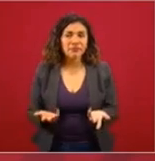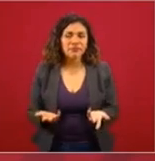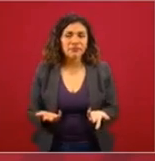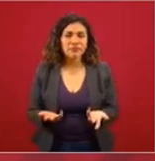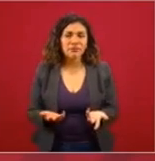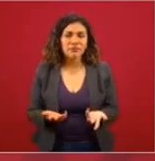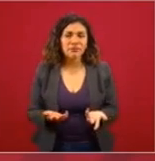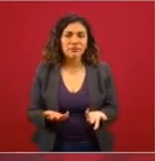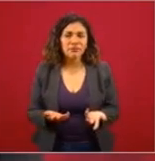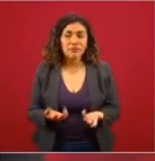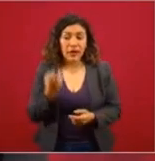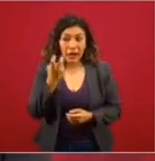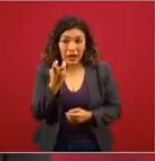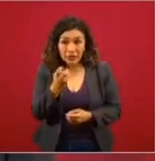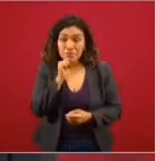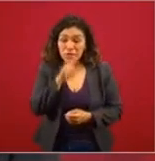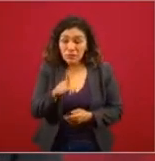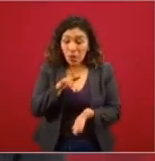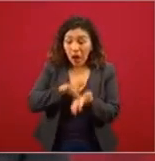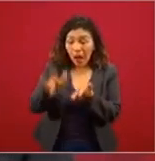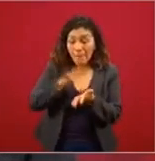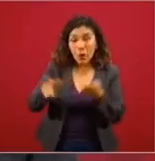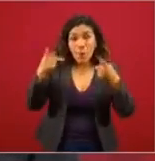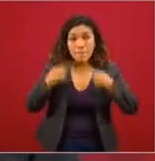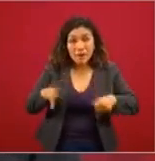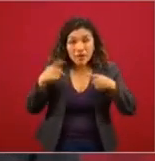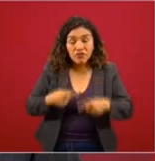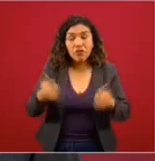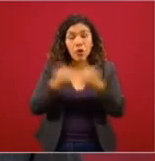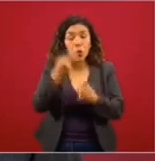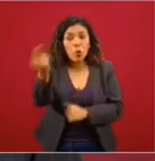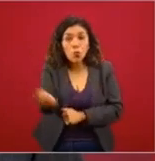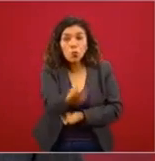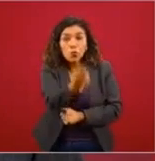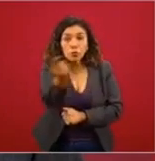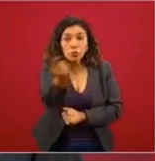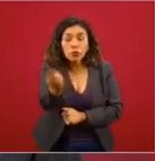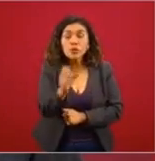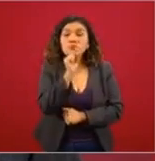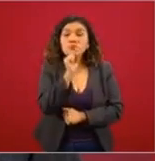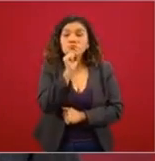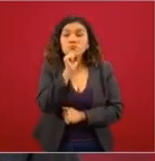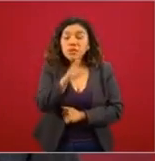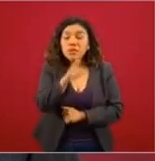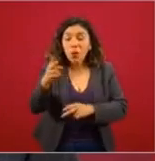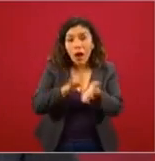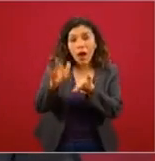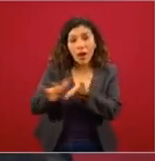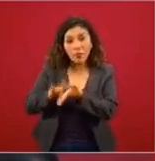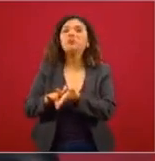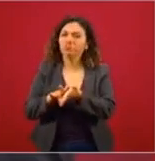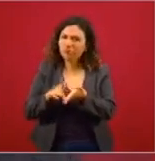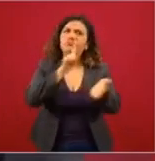Entonces, con el apoyo de la gente, con el apoyo de ustedes, vamos a